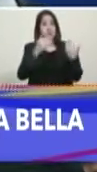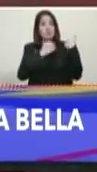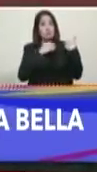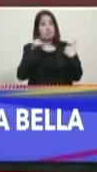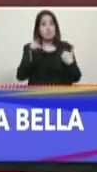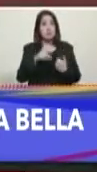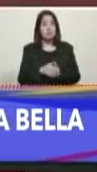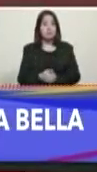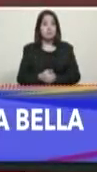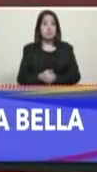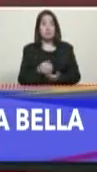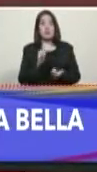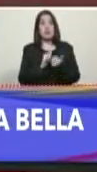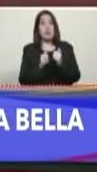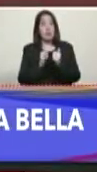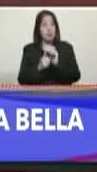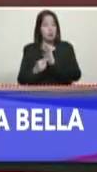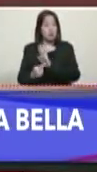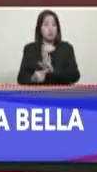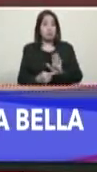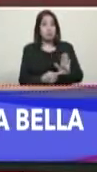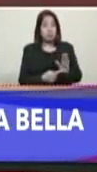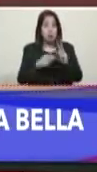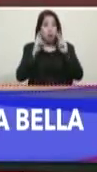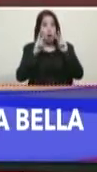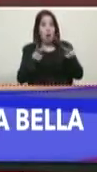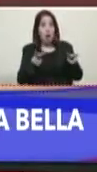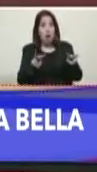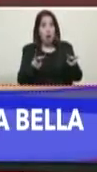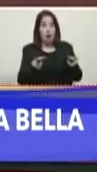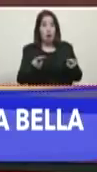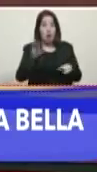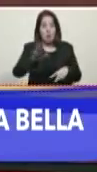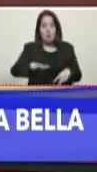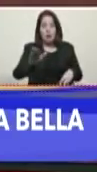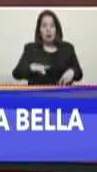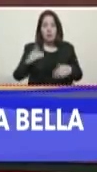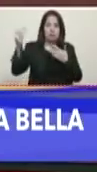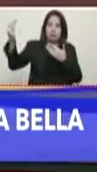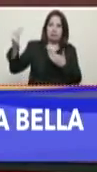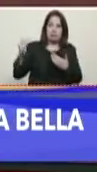deportes y visión que tanto atrae mi muse trabajo 1 basquebolistas